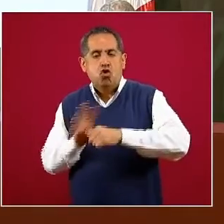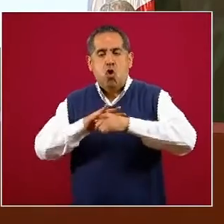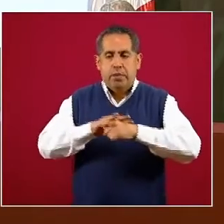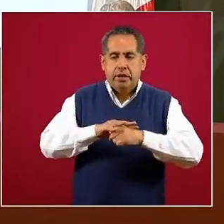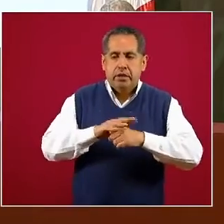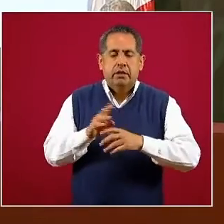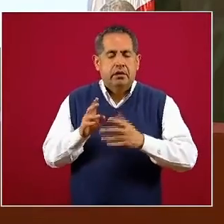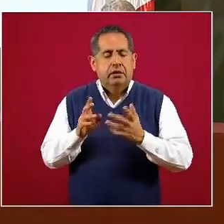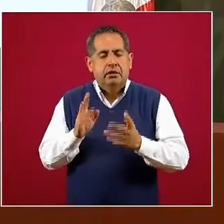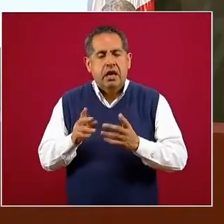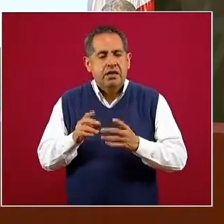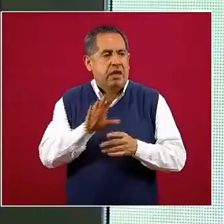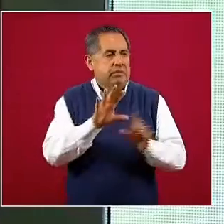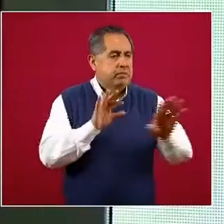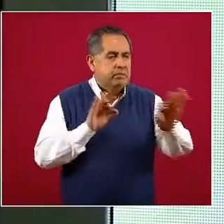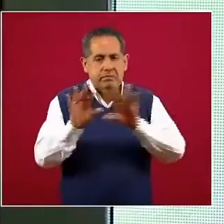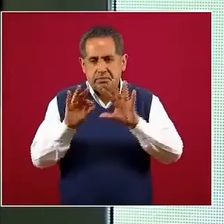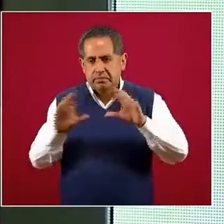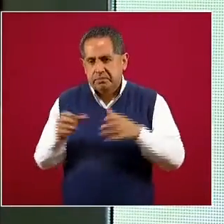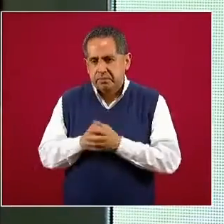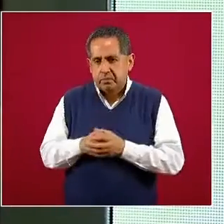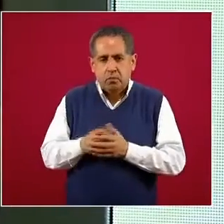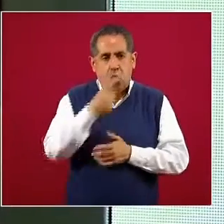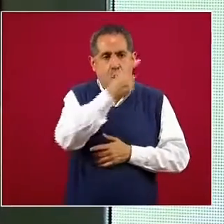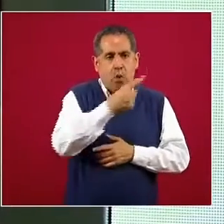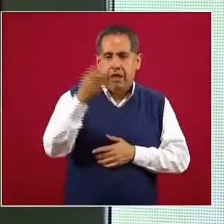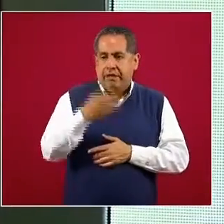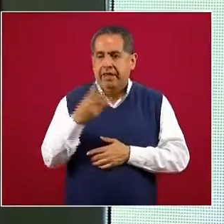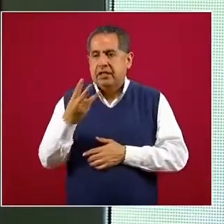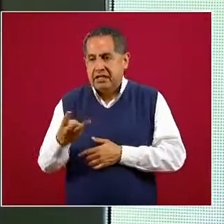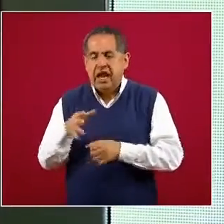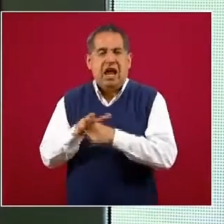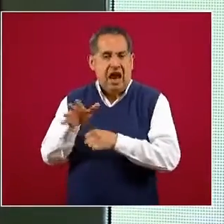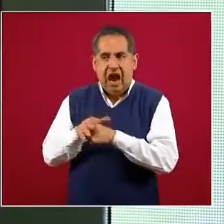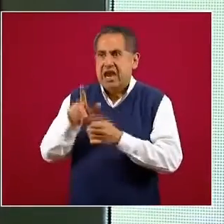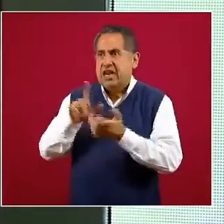Aburto, director del IMSS, su mensaje, enseguida al señor Cristian